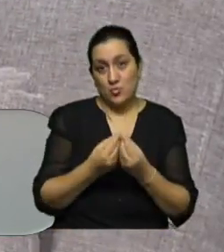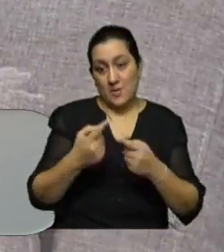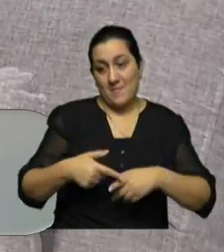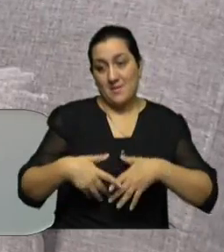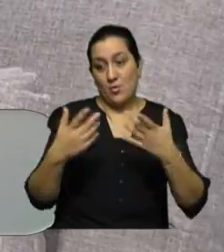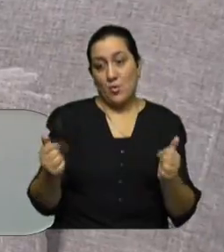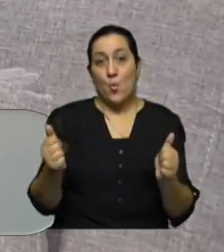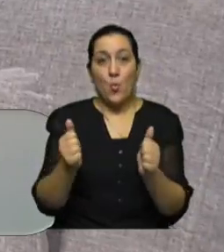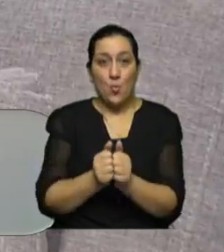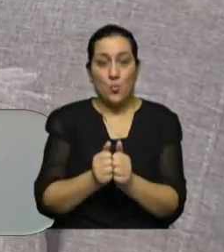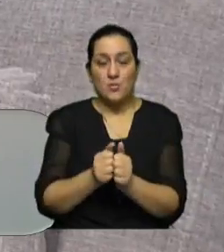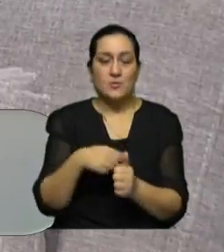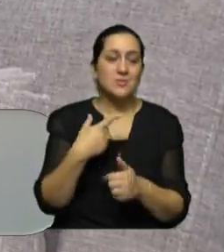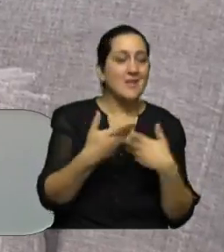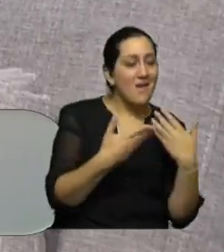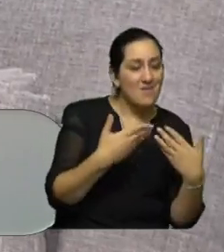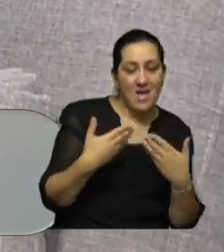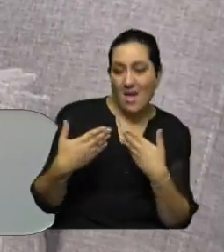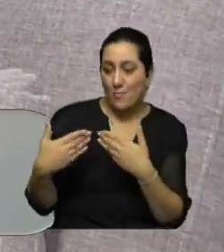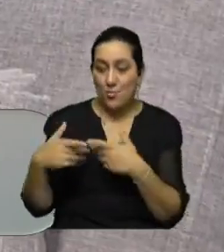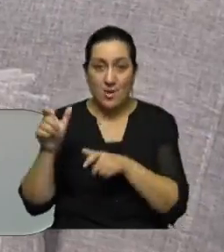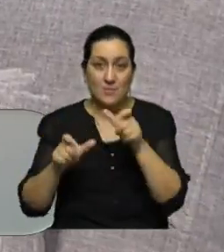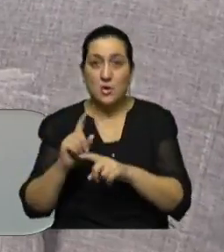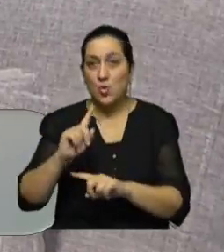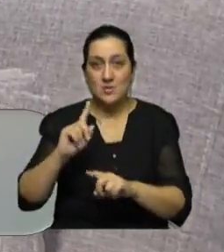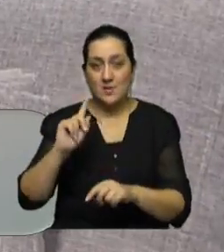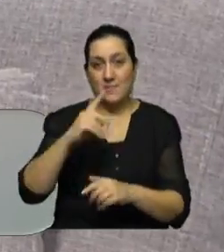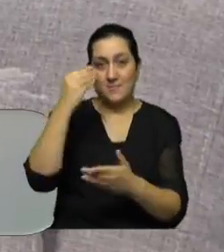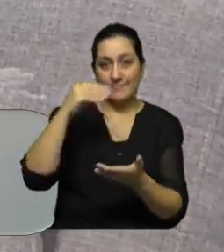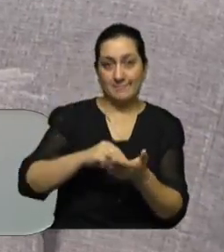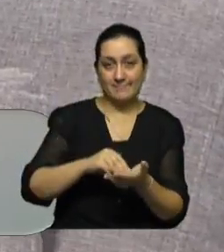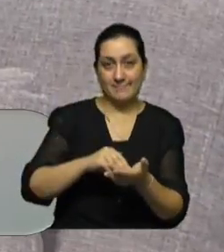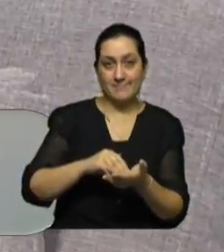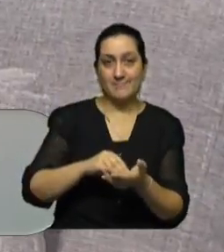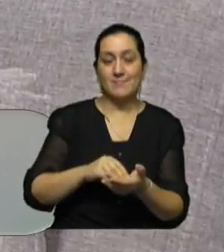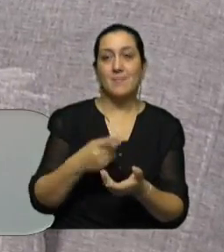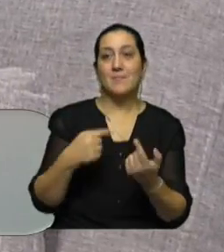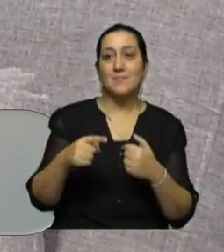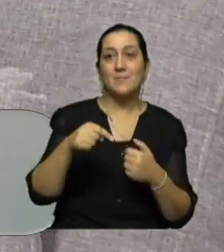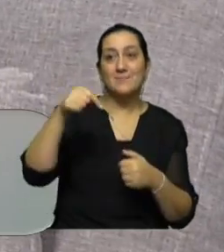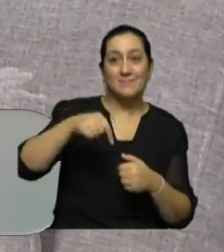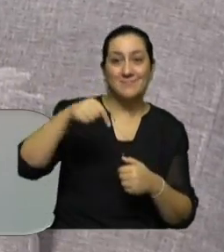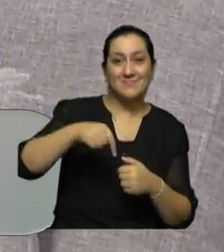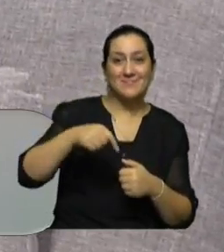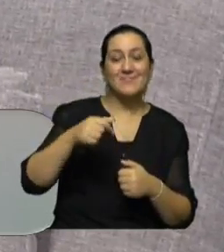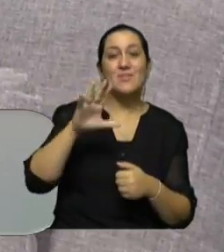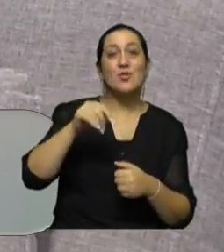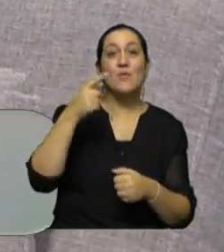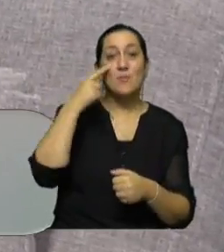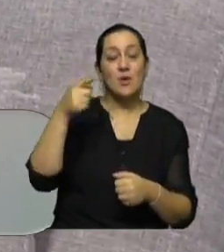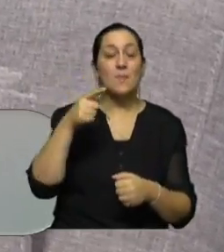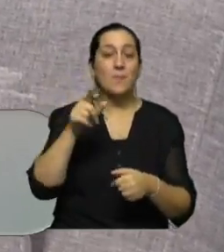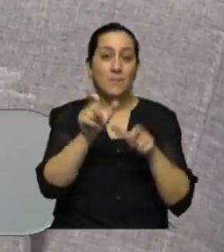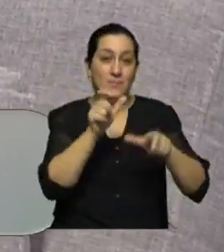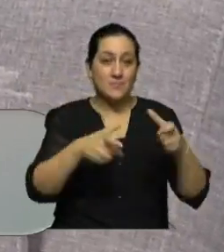hablamos con el público, tenemos interacción con el público. O sea, no es que es el primer espectáculo que tengo interacción con el público, pero acá yo siento que el público está como